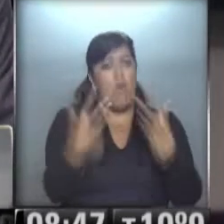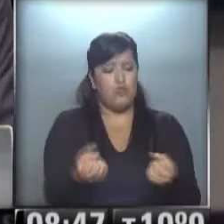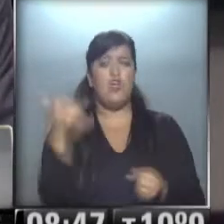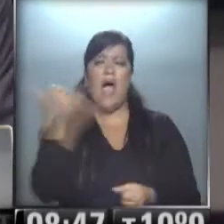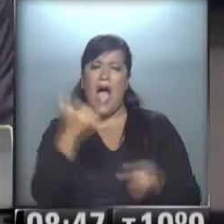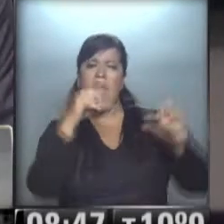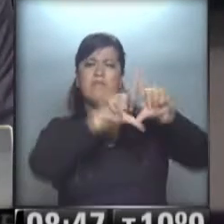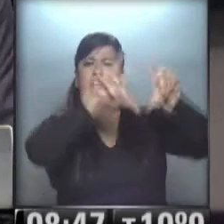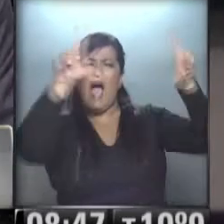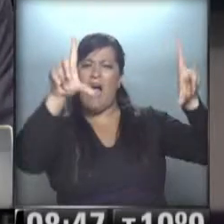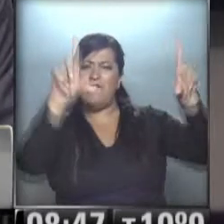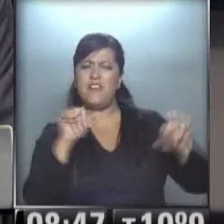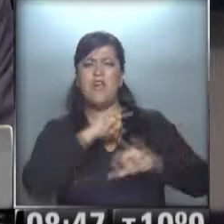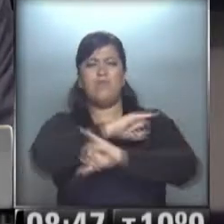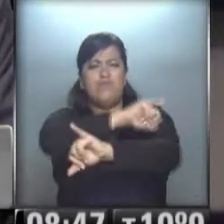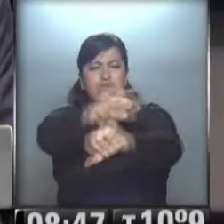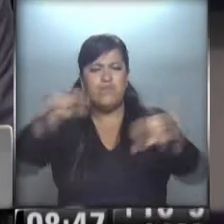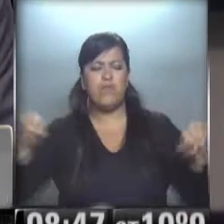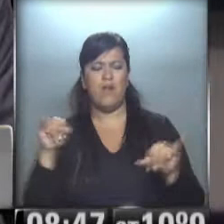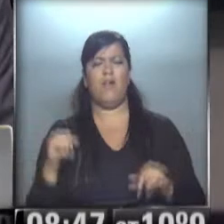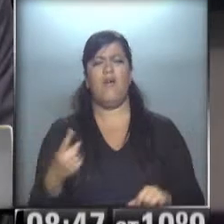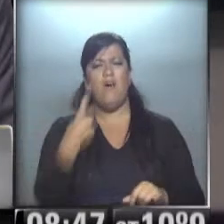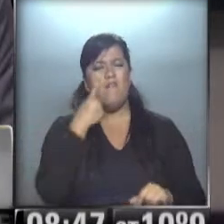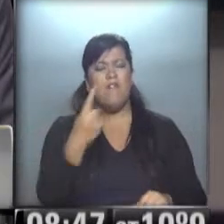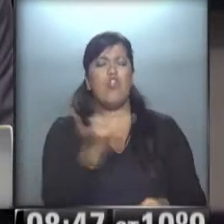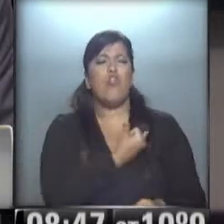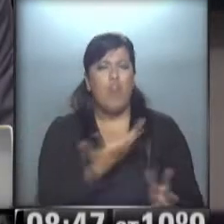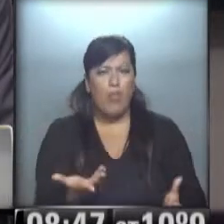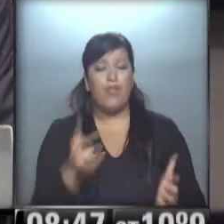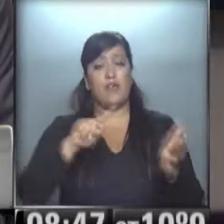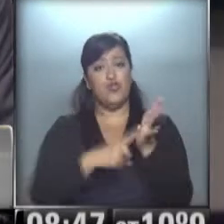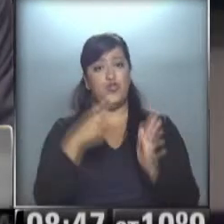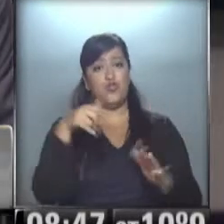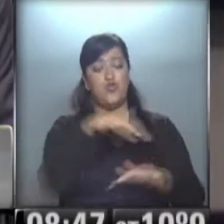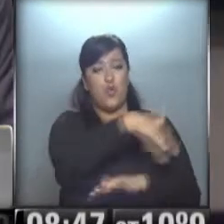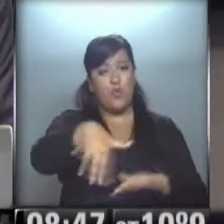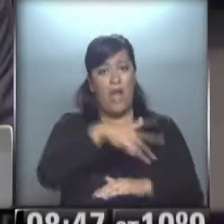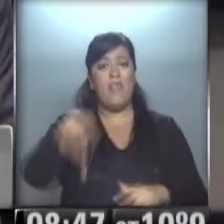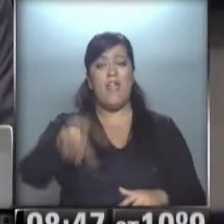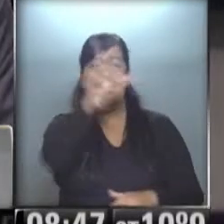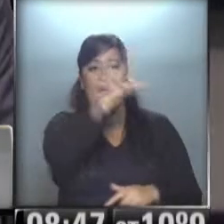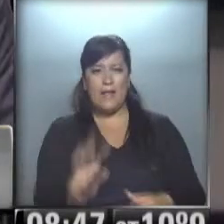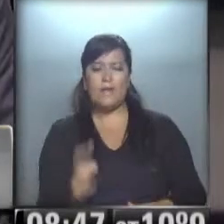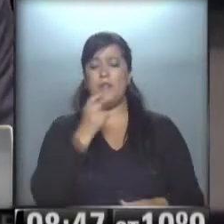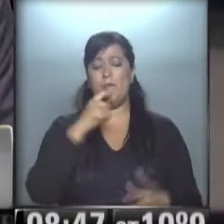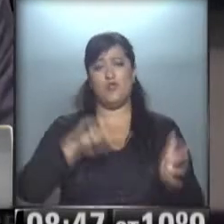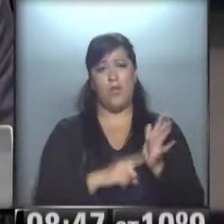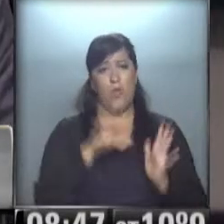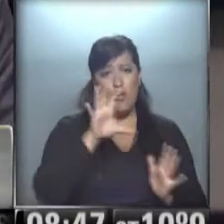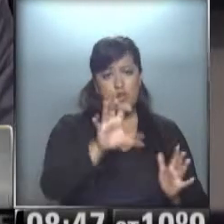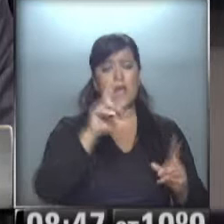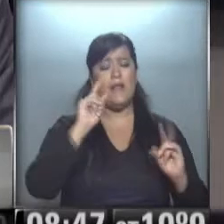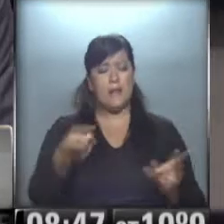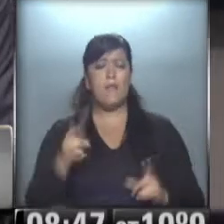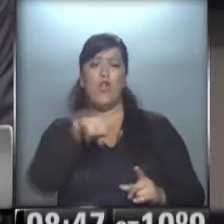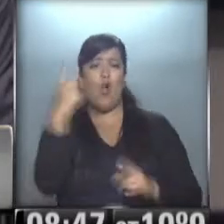han publicado y que se han visto en la mayoría de las ciudades de la República Argentina, en la ciudad de Buenos Aires y en varias ciudades